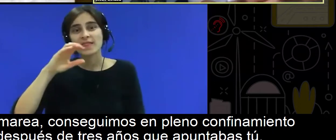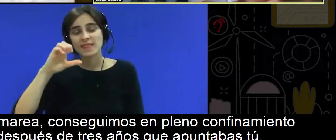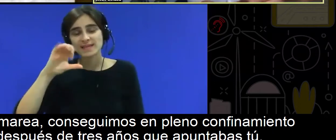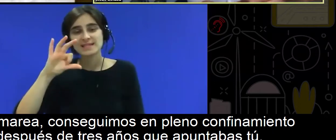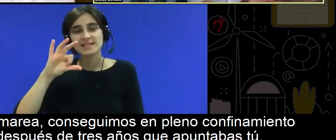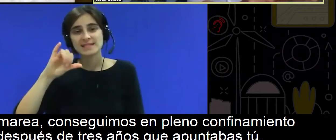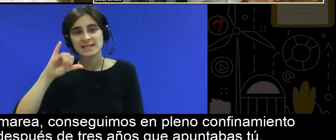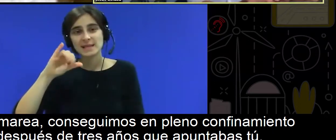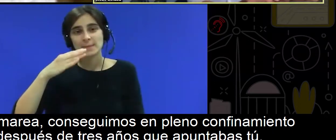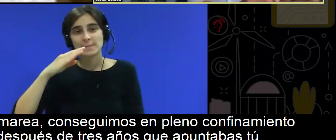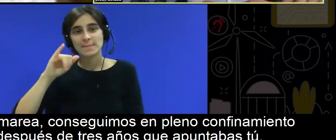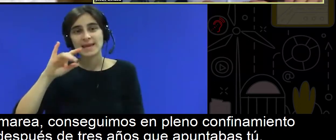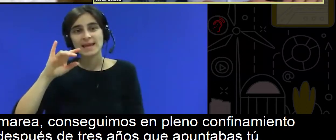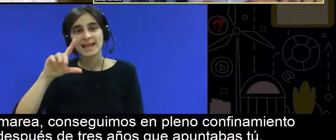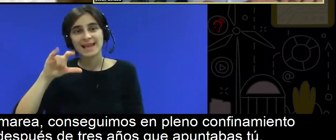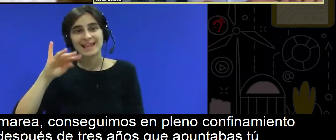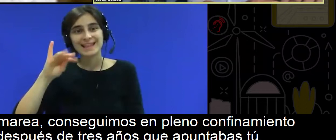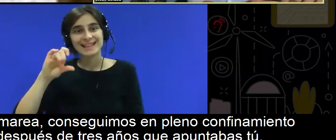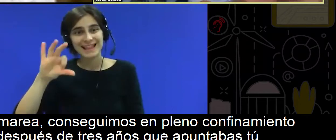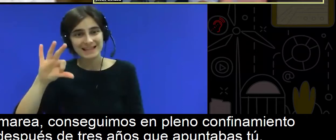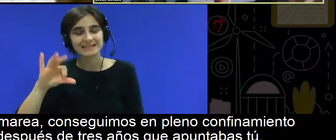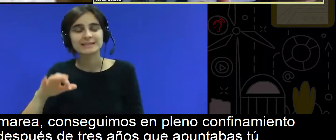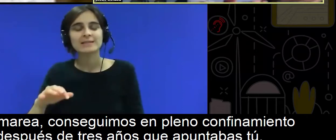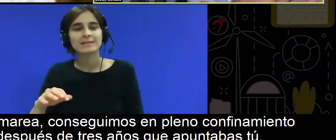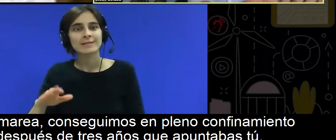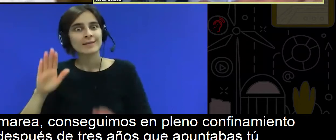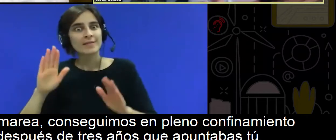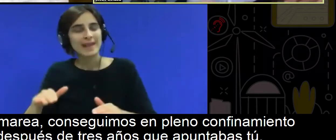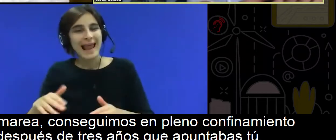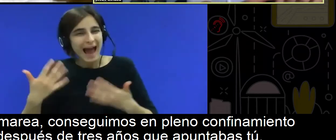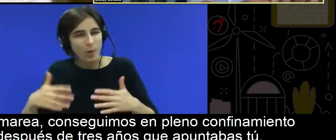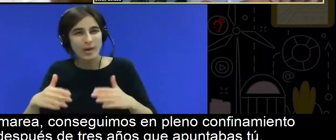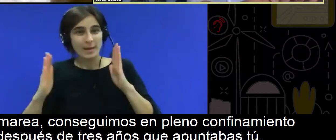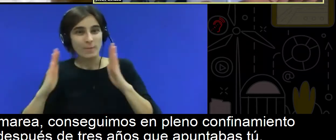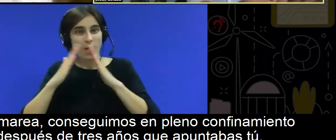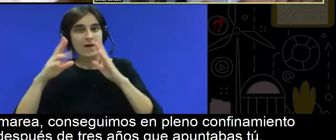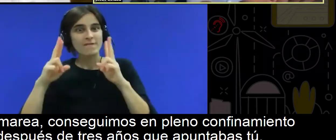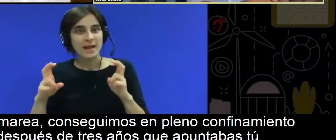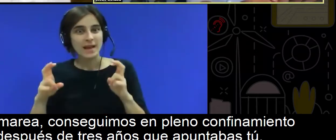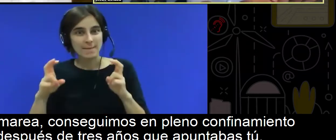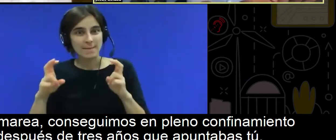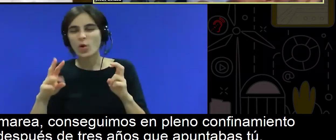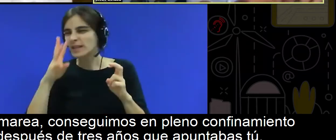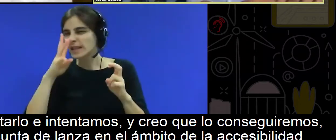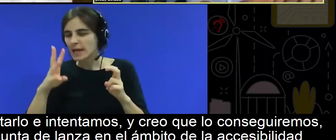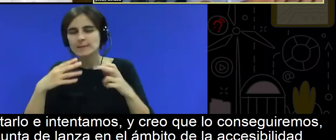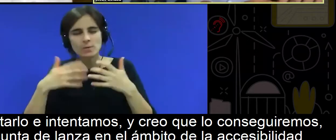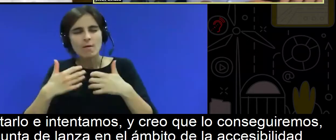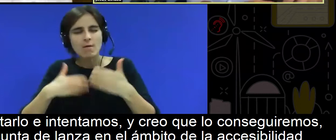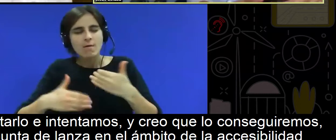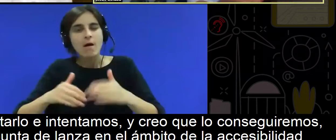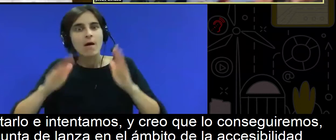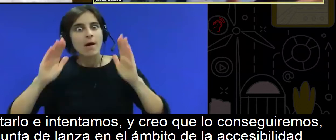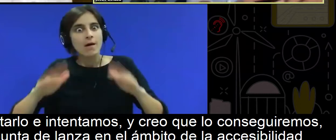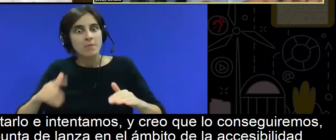marea conseguimos en pleno confinamiento presentarlo, ¿no? Después de 3 años que apuntabas tú, conseguimos presentarlo y que,